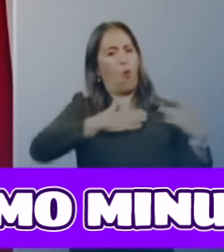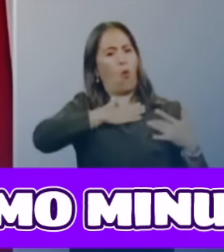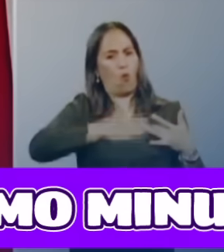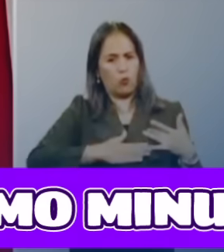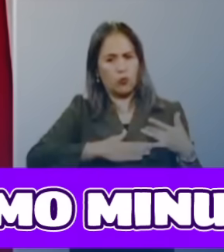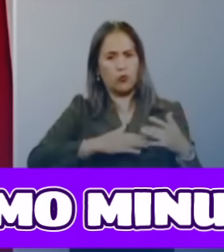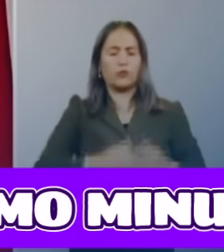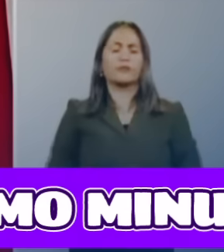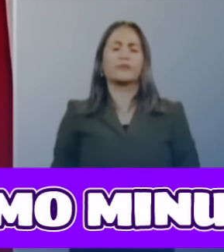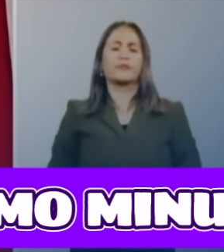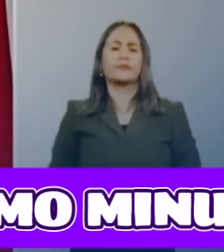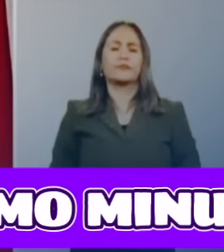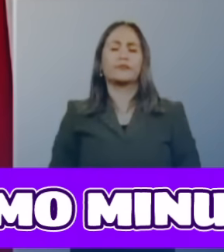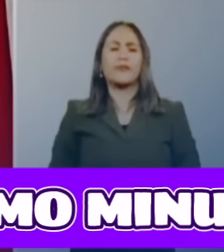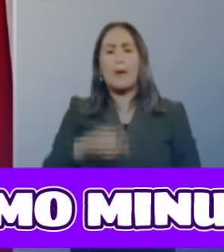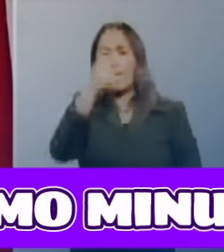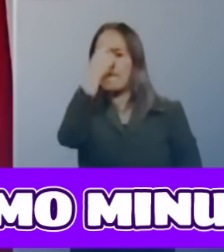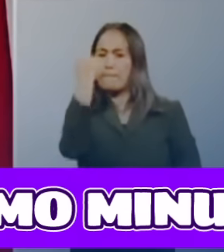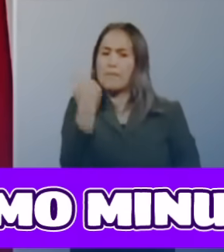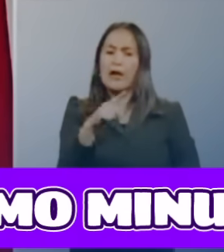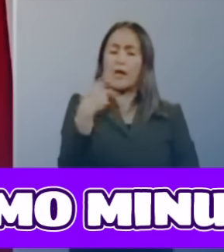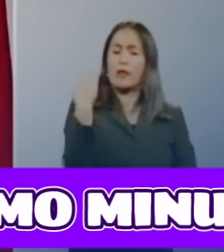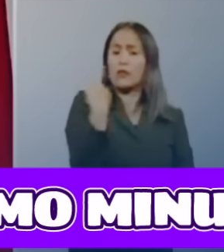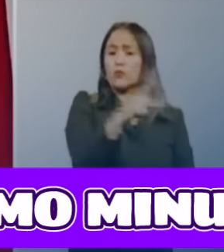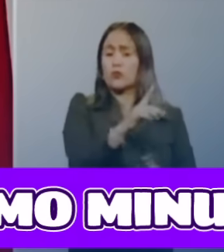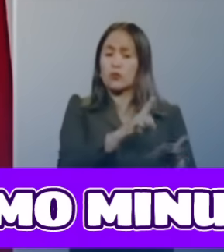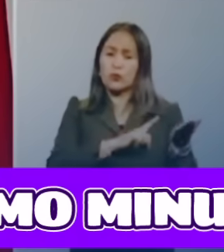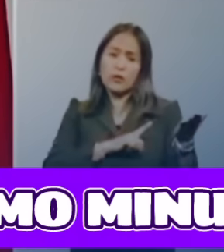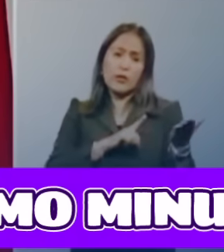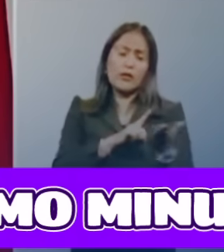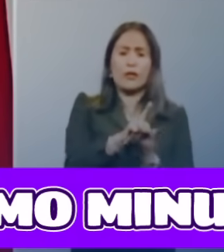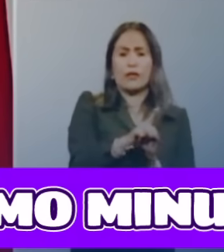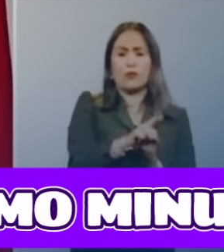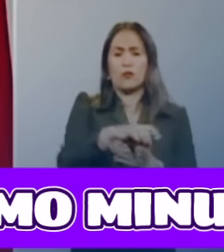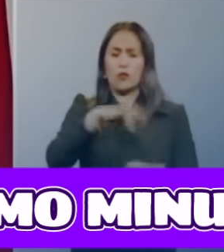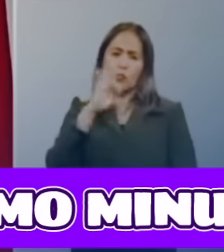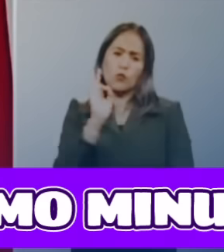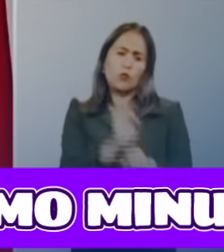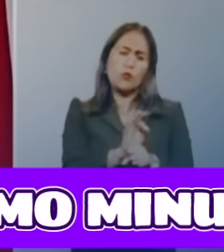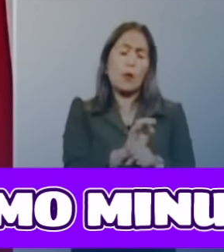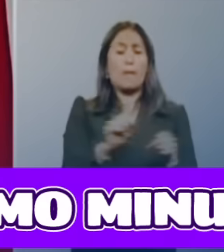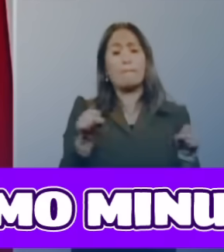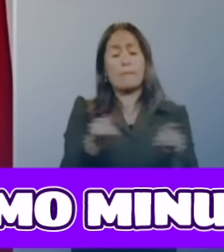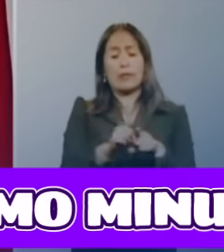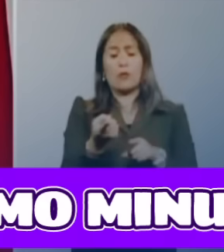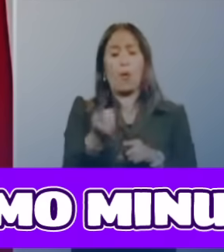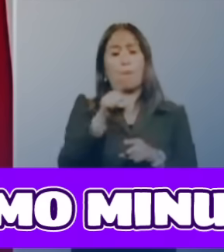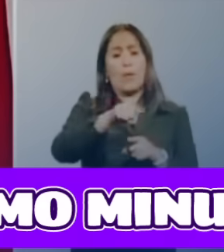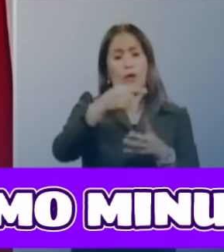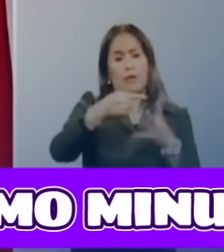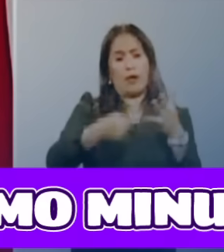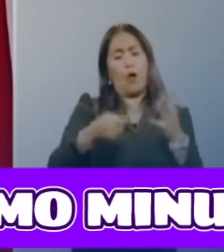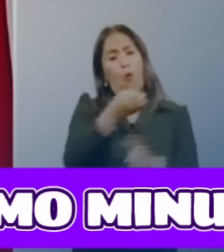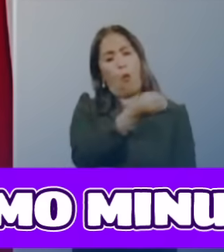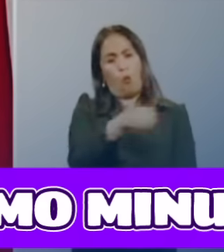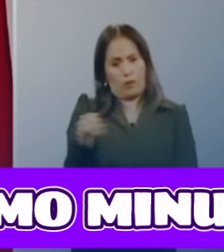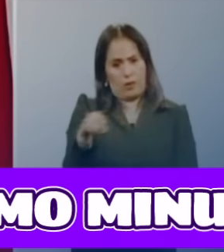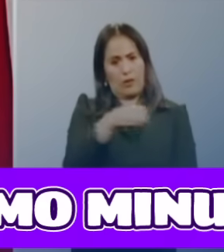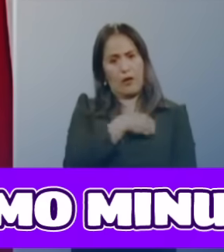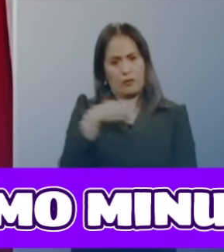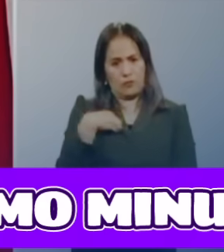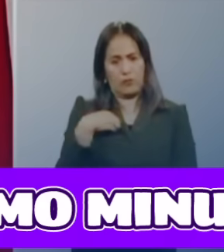la determinación de sus derechos y de sus obligaciones. Por su